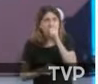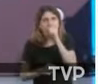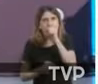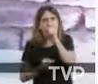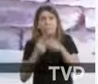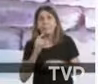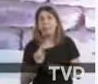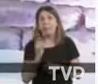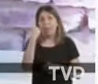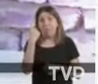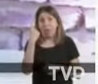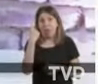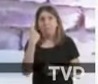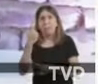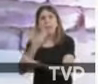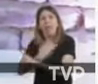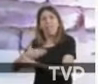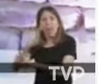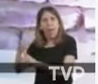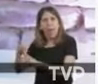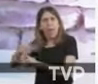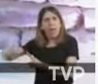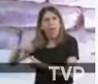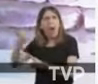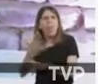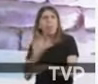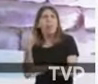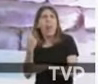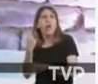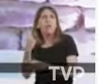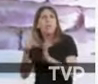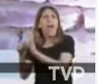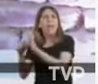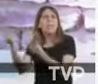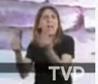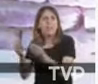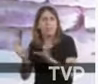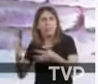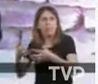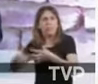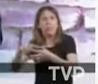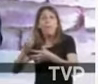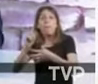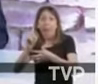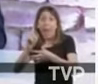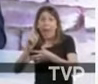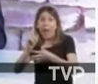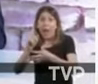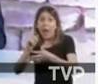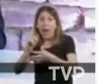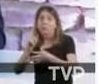digo, en primer lugar, el FMI puede tener distintas caras, pero se muestra que los que mandan, se veía